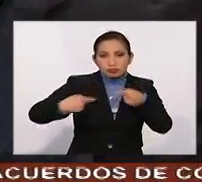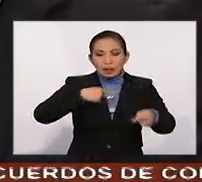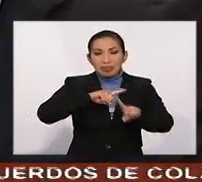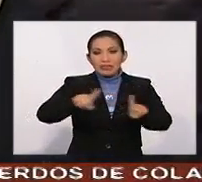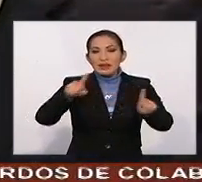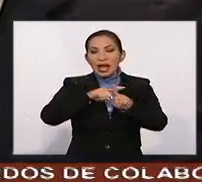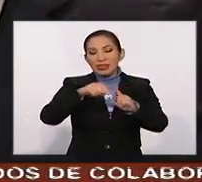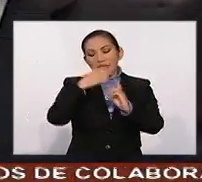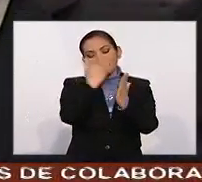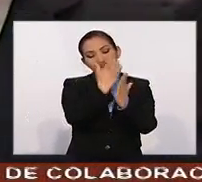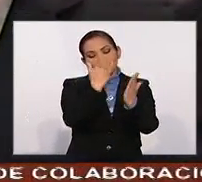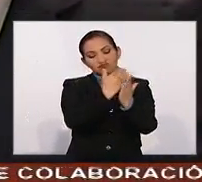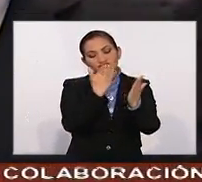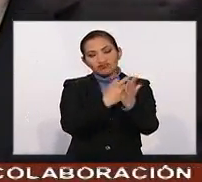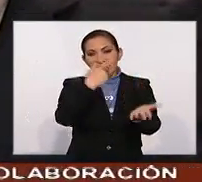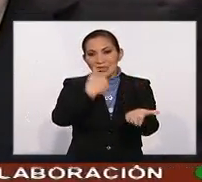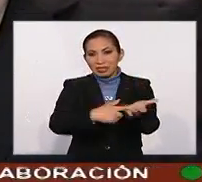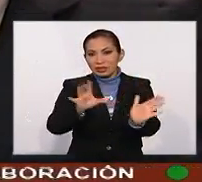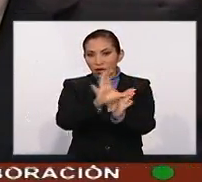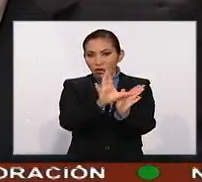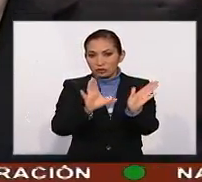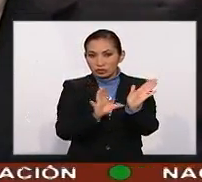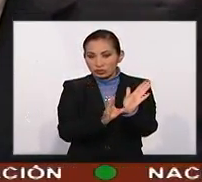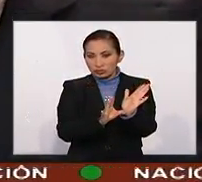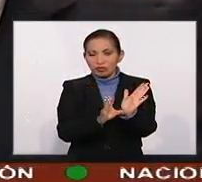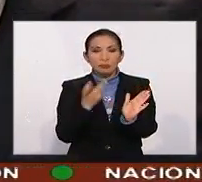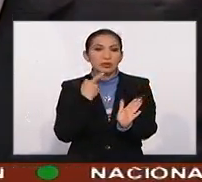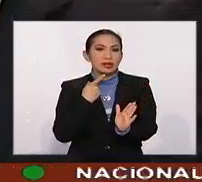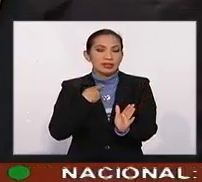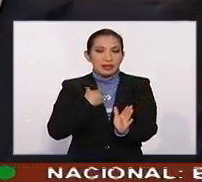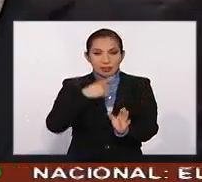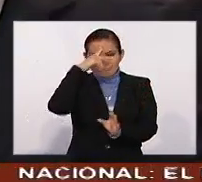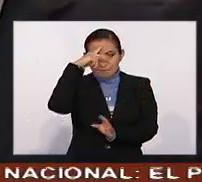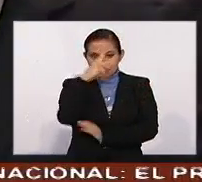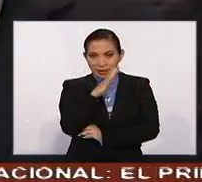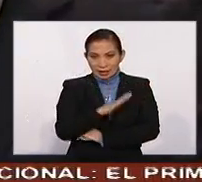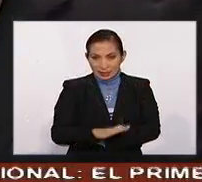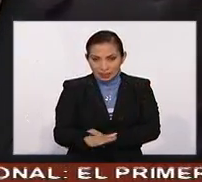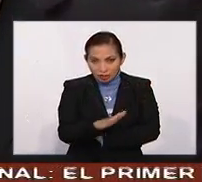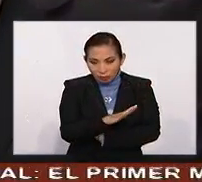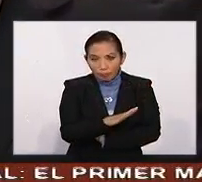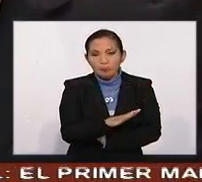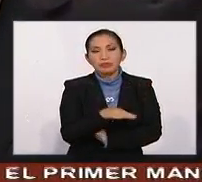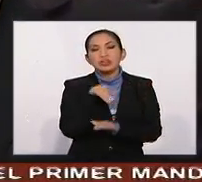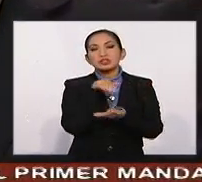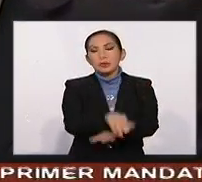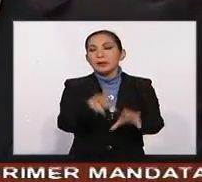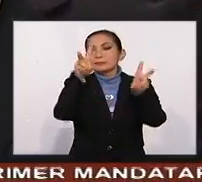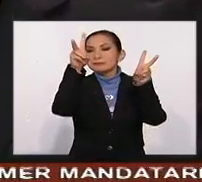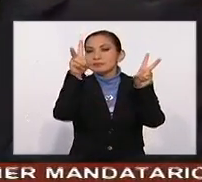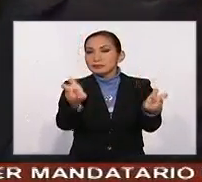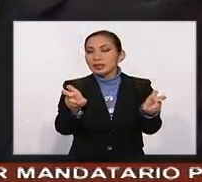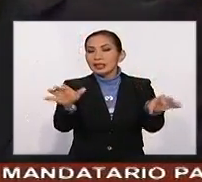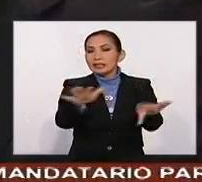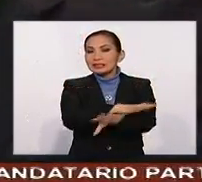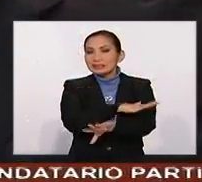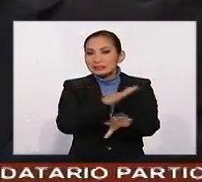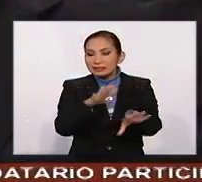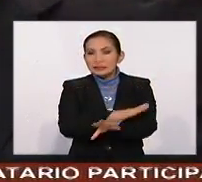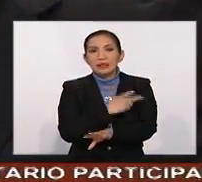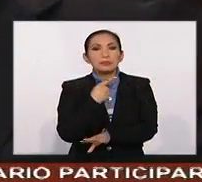diversas disposiciones de la Constitución Política de los Estados Unidos Mexicanos en materia de la